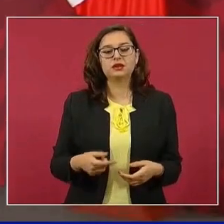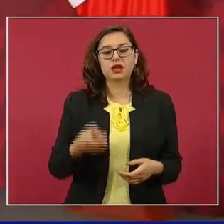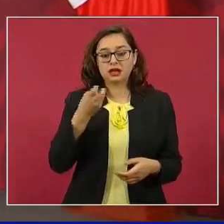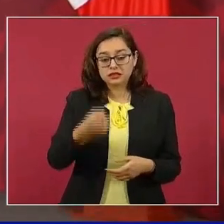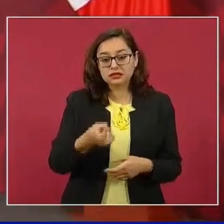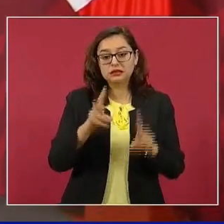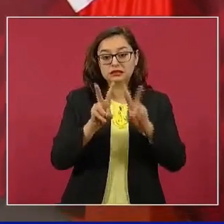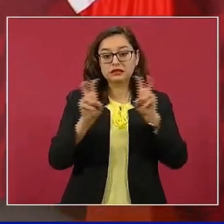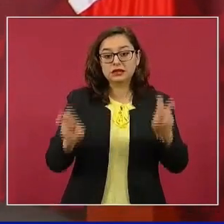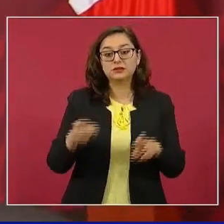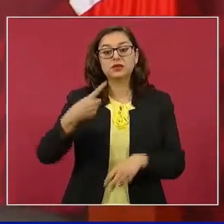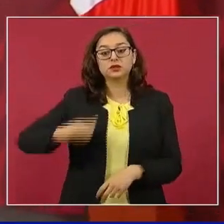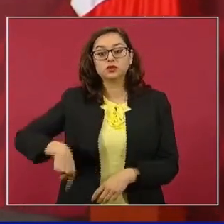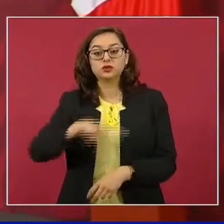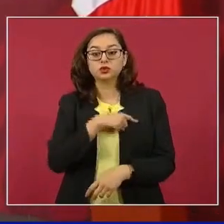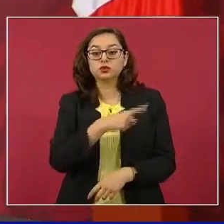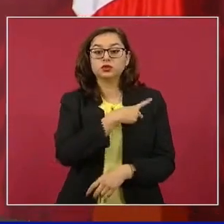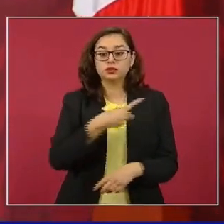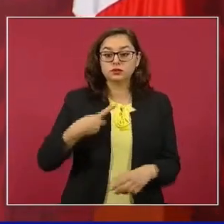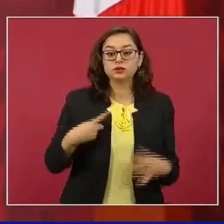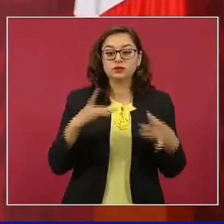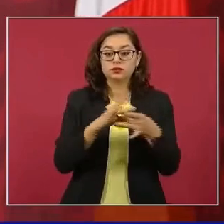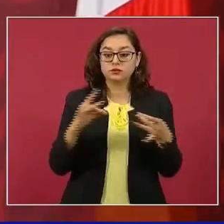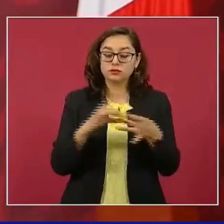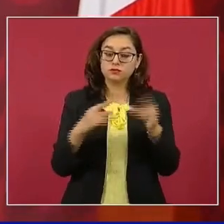este crimen y a evitar